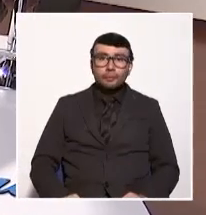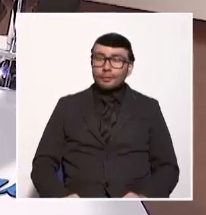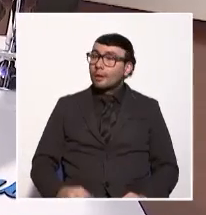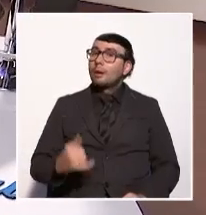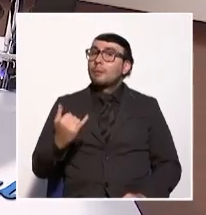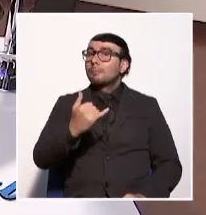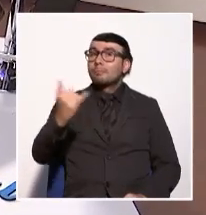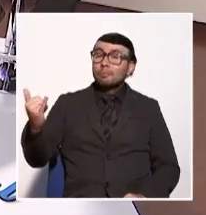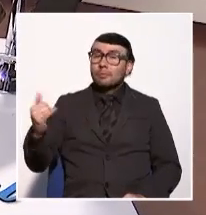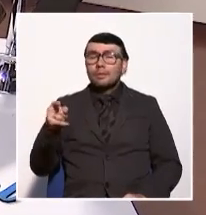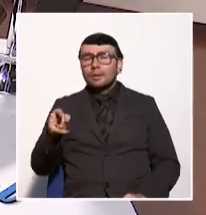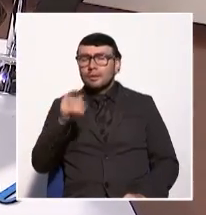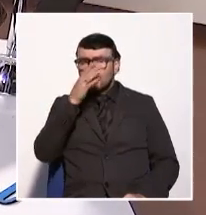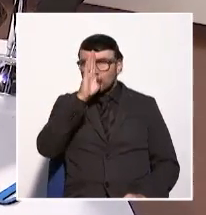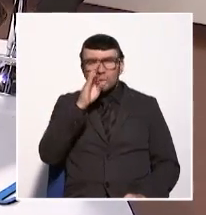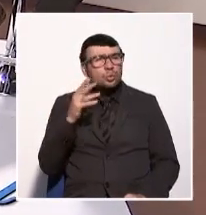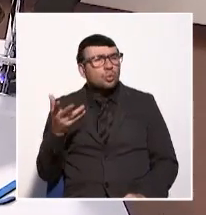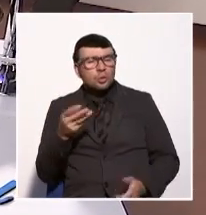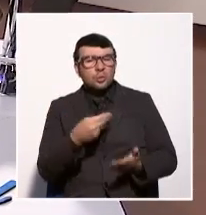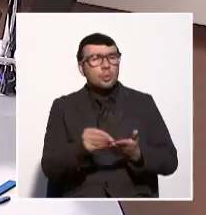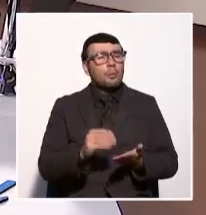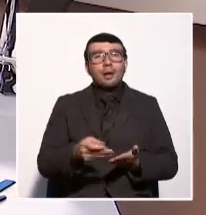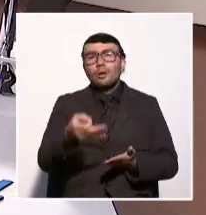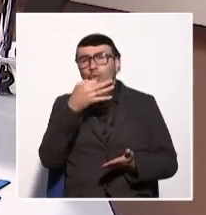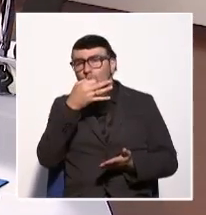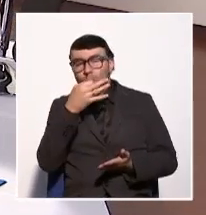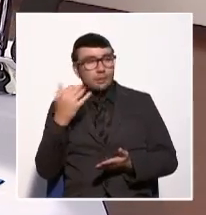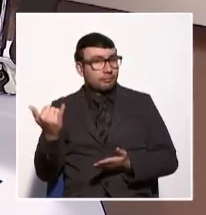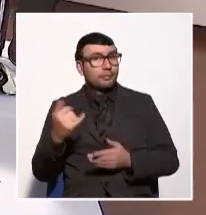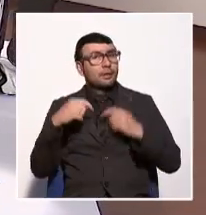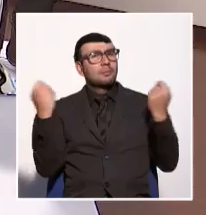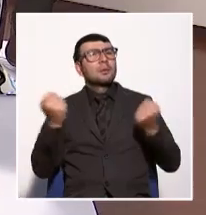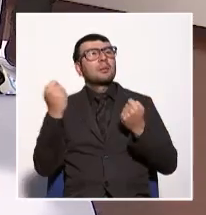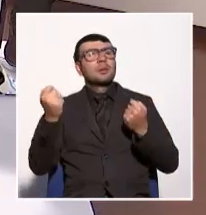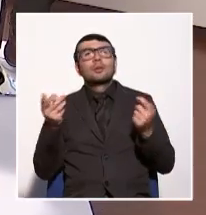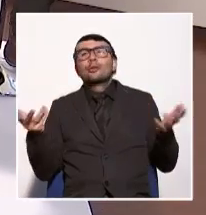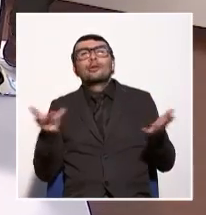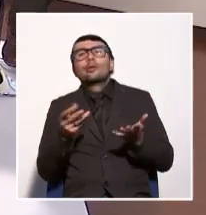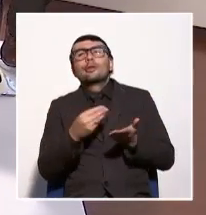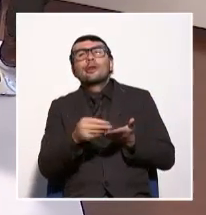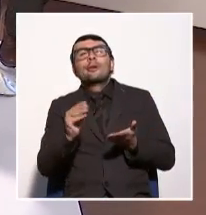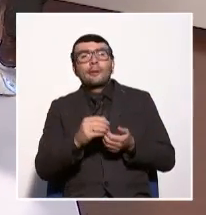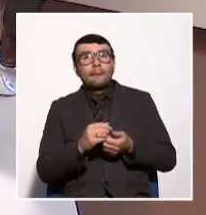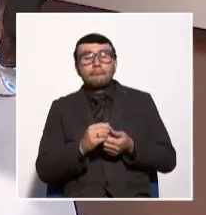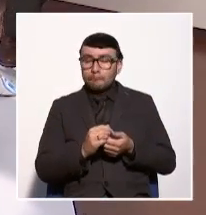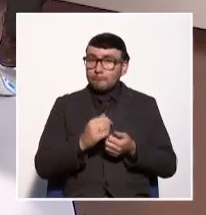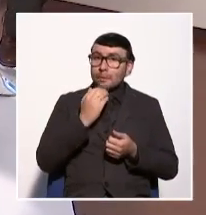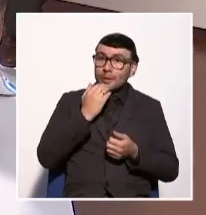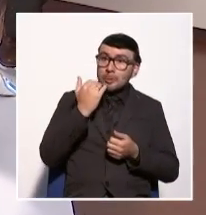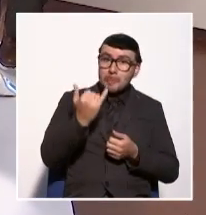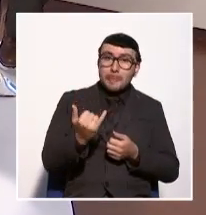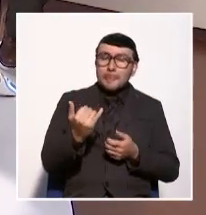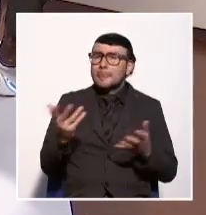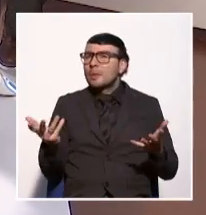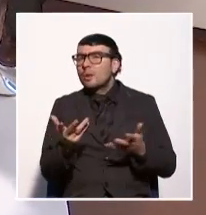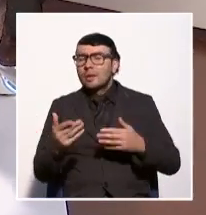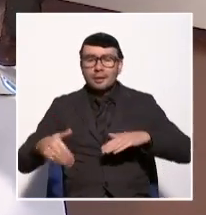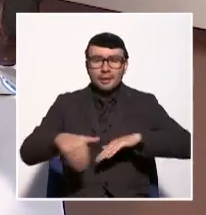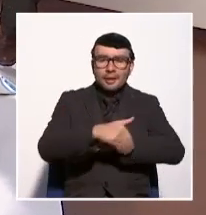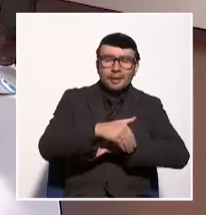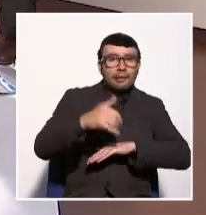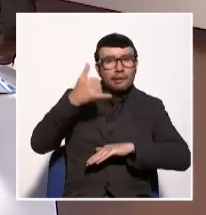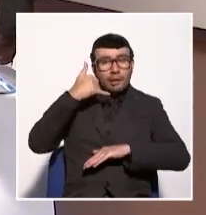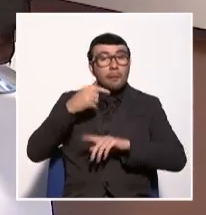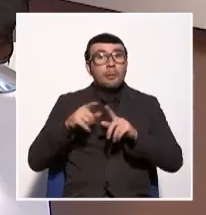para saber dónde consiguen los productos naturales los que se anuncian aquí en conexión vital regularmente aparecen las direcciones del teléfono